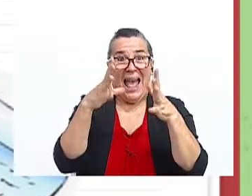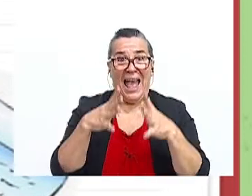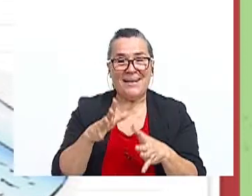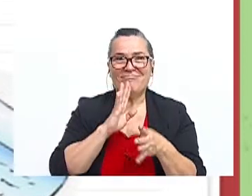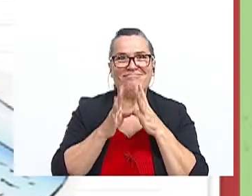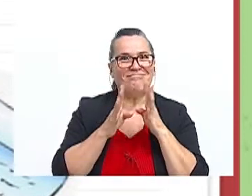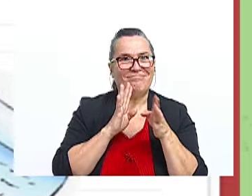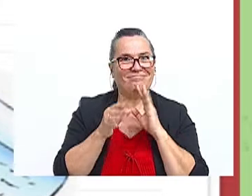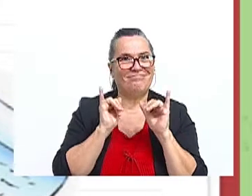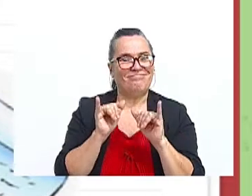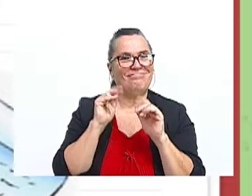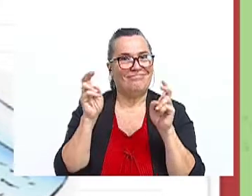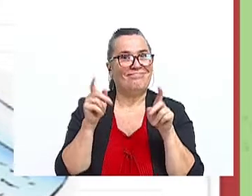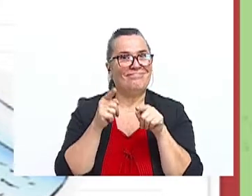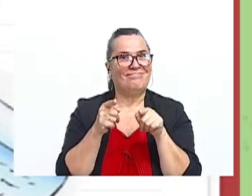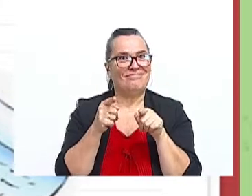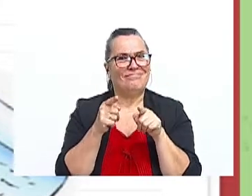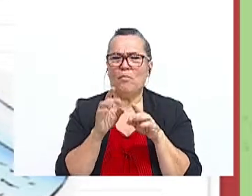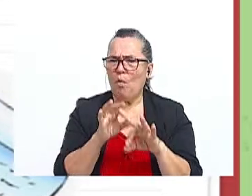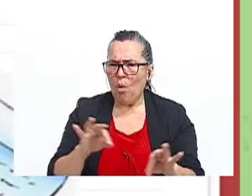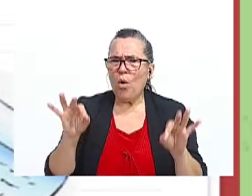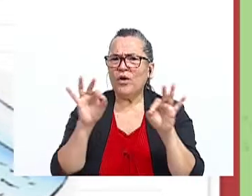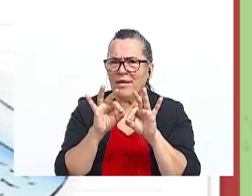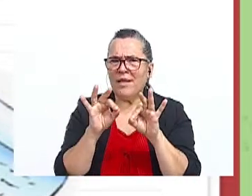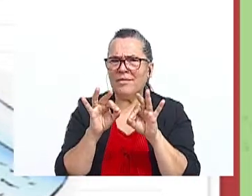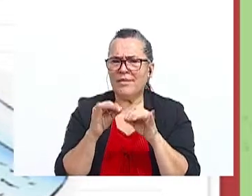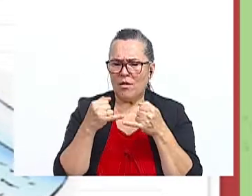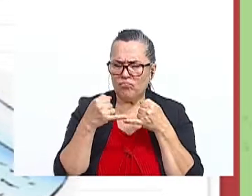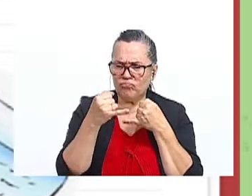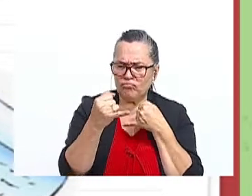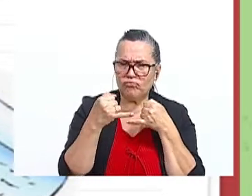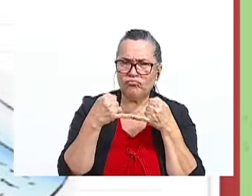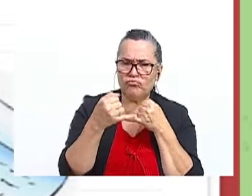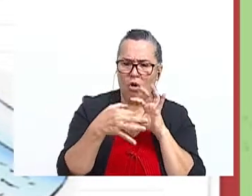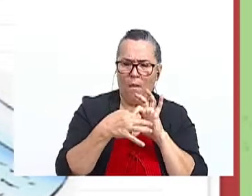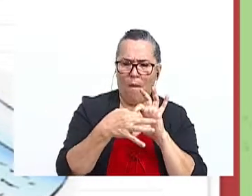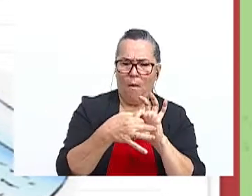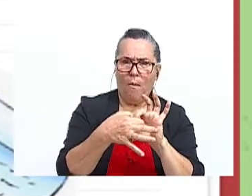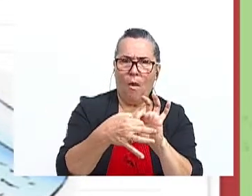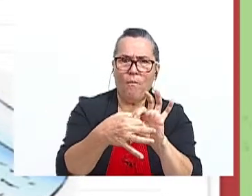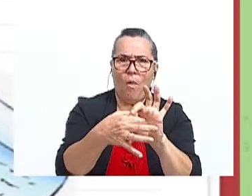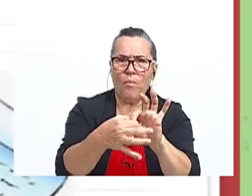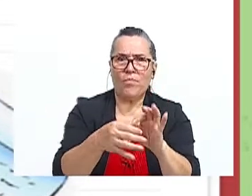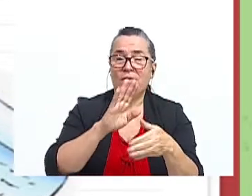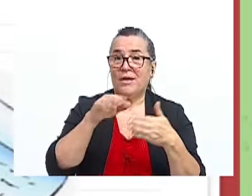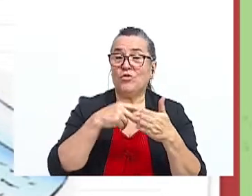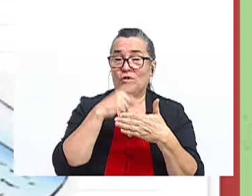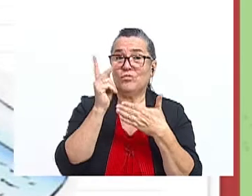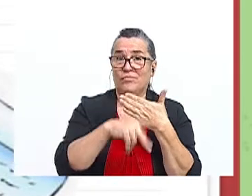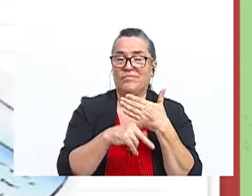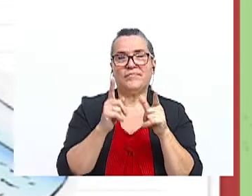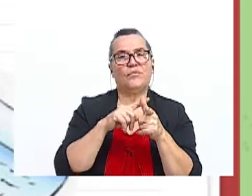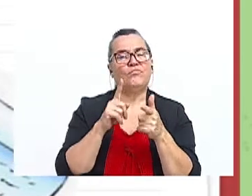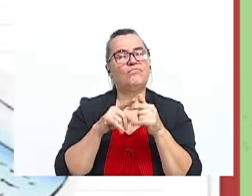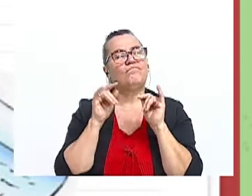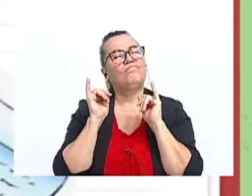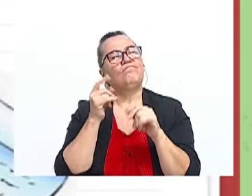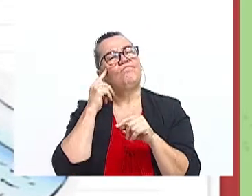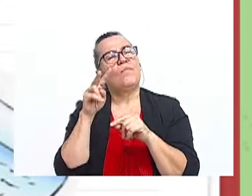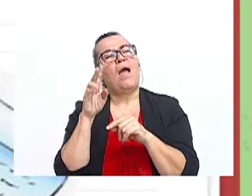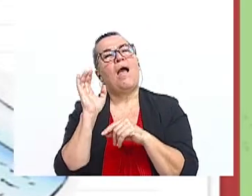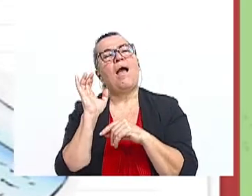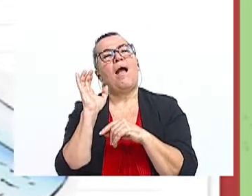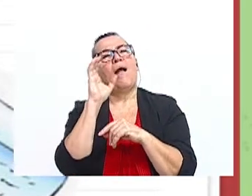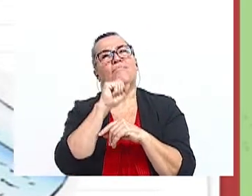habló sobre este tema. Muy importante seguir esa hilación en todos los programas. Ahí podemos ver en